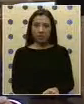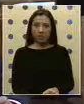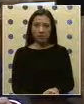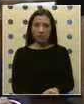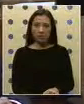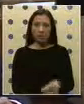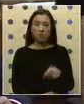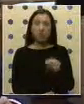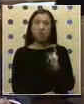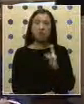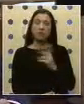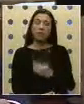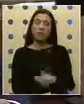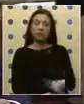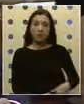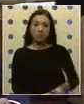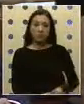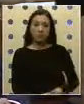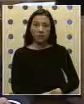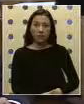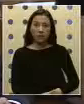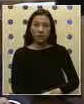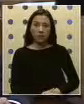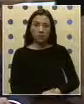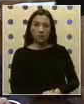Señor presidente,